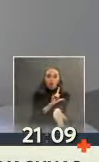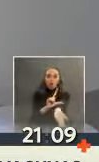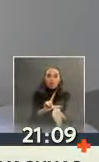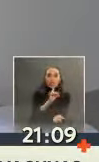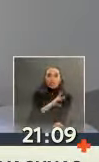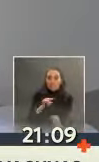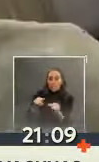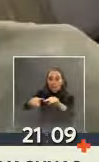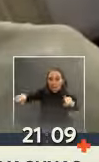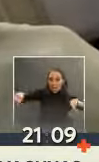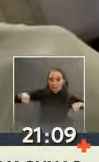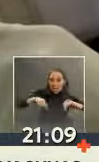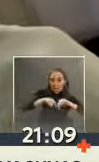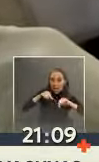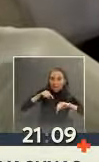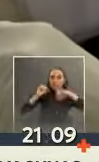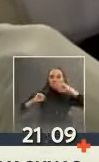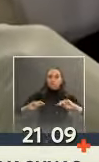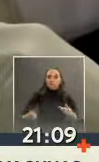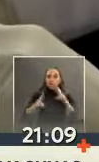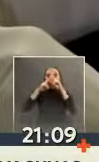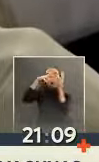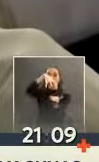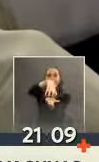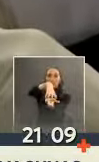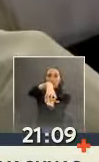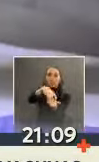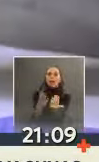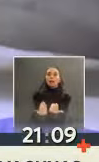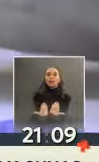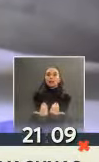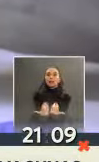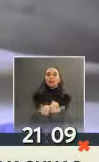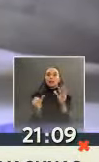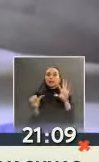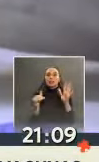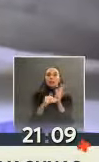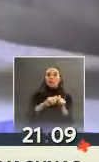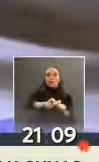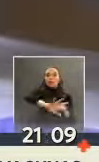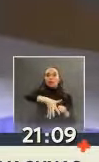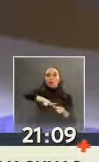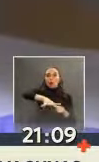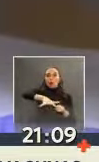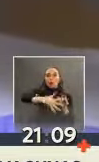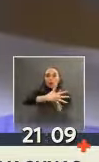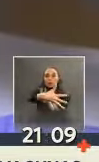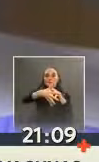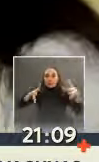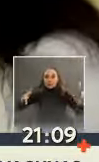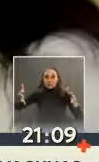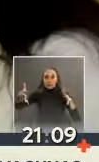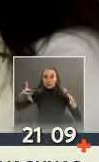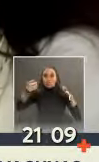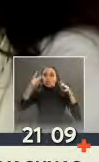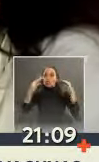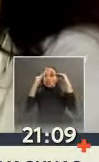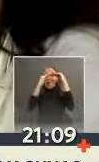alojar la planta, la que según calculan necesitará cerca de 6.000 metros cuadrados solo de